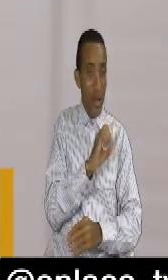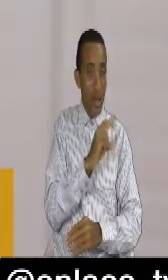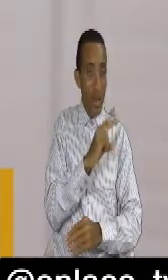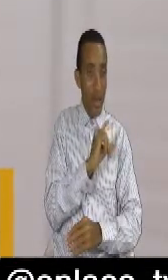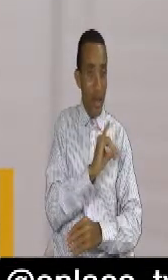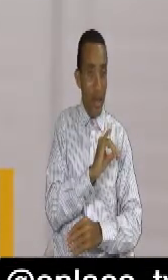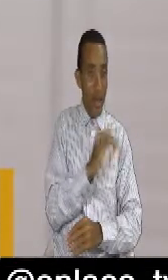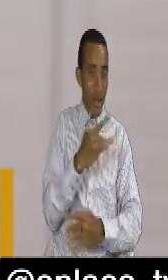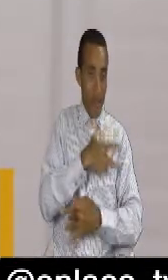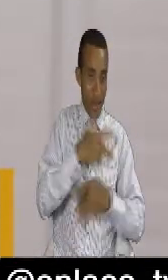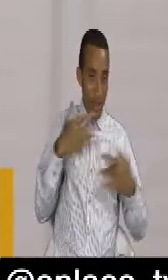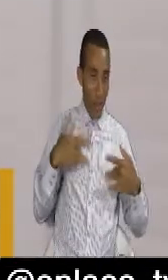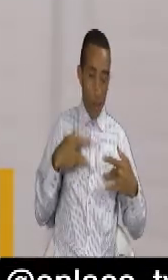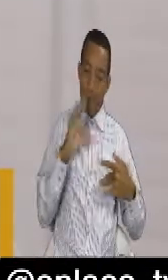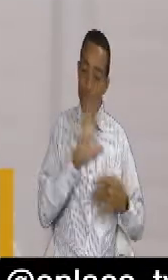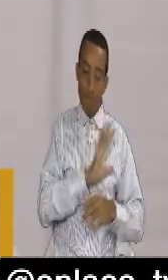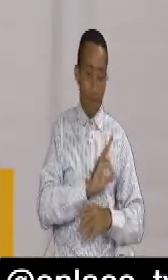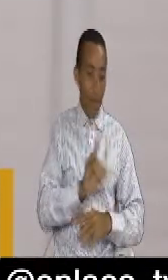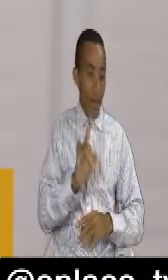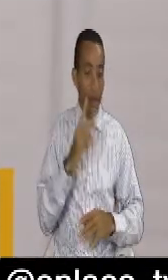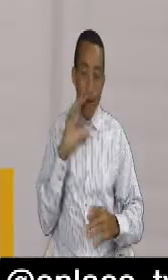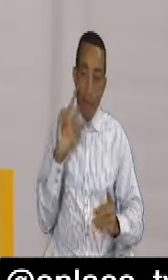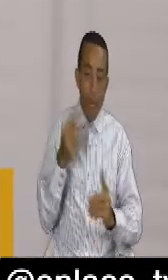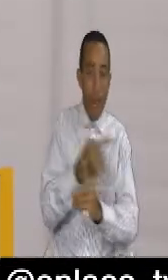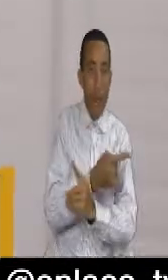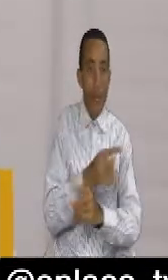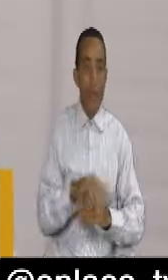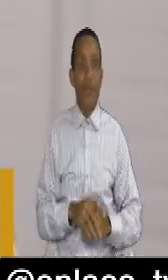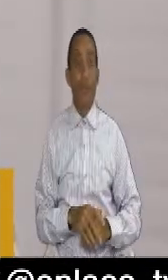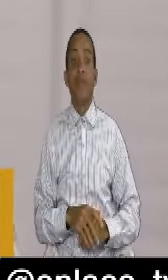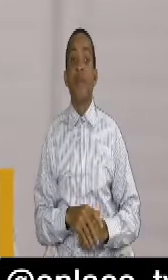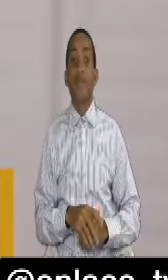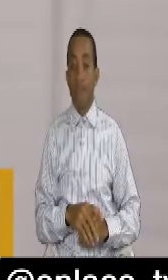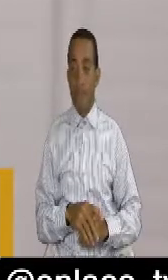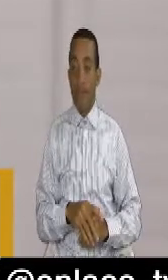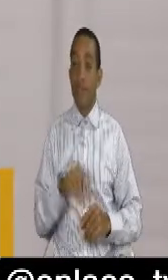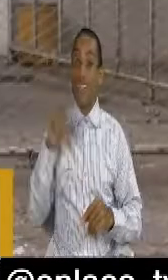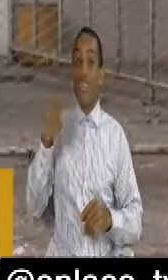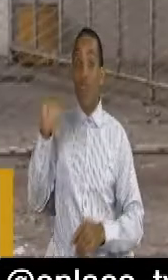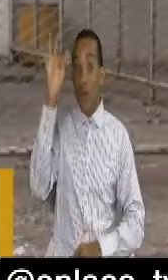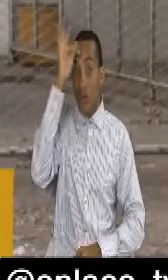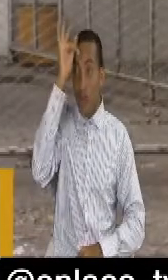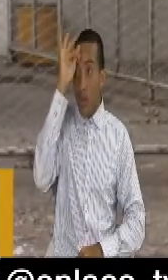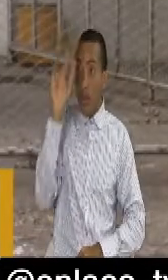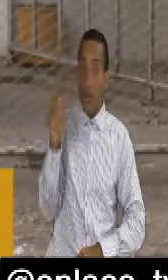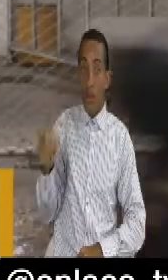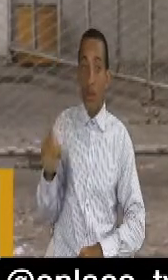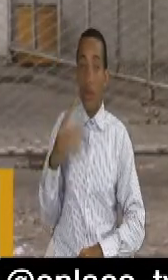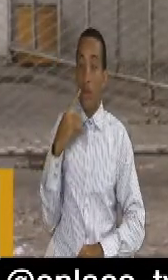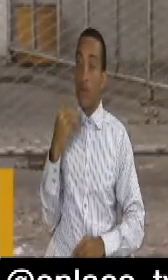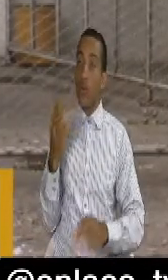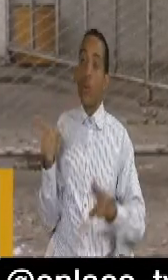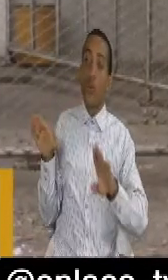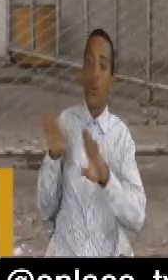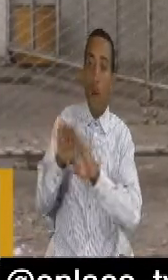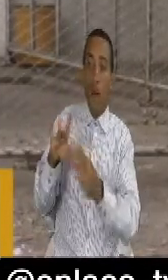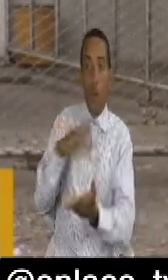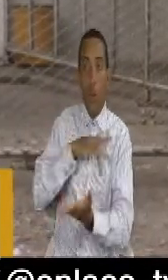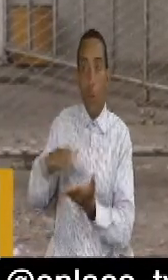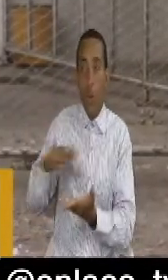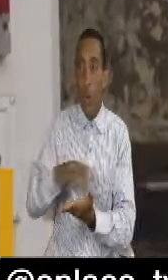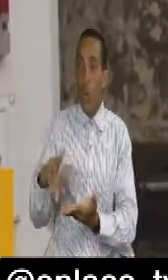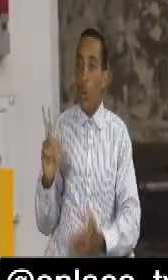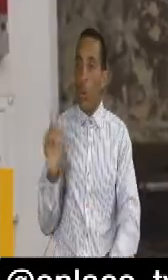claro para la población de Endisalud es que el Hospital Regional del Magdalena Medio no va a cerrar urgencias, no va a